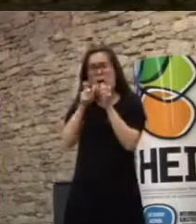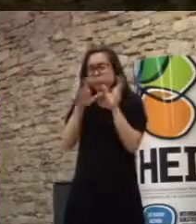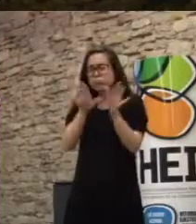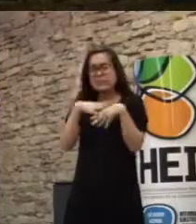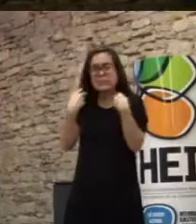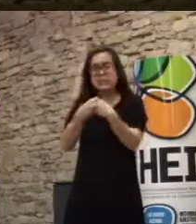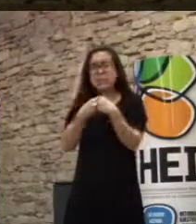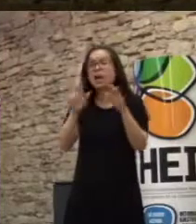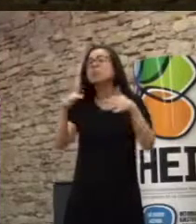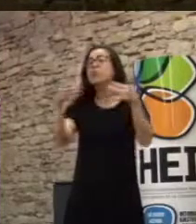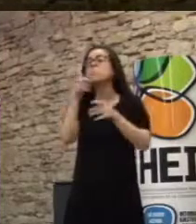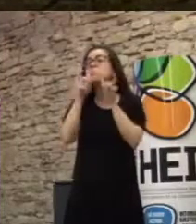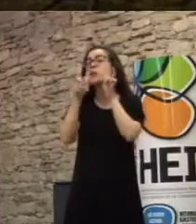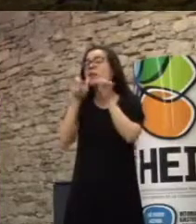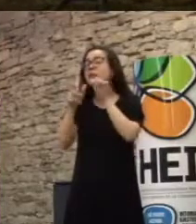palabras